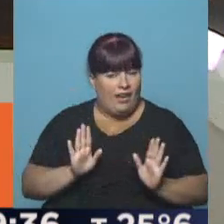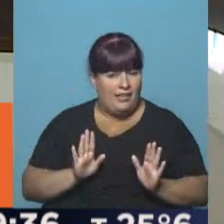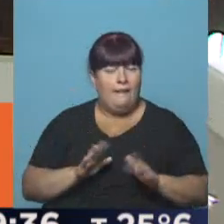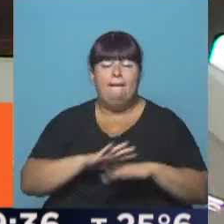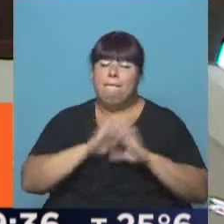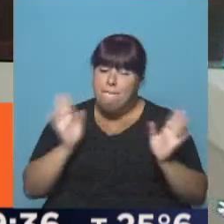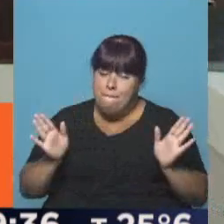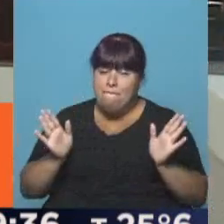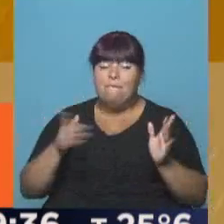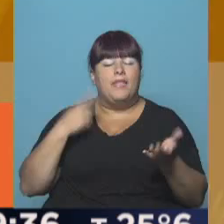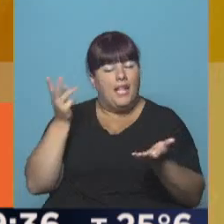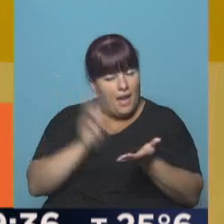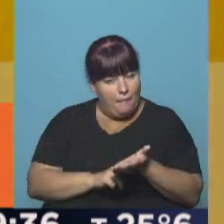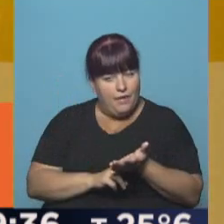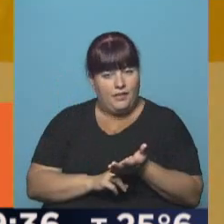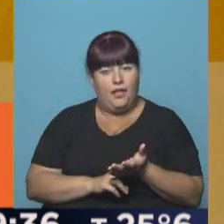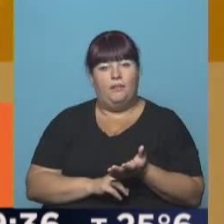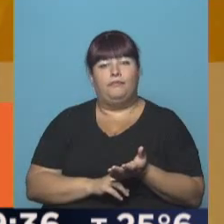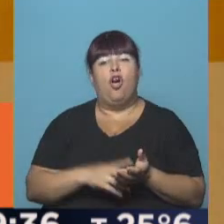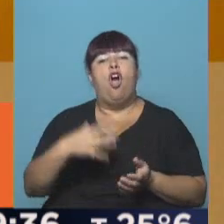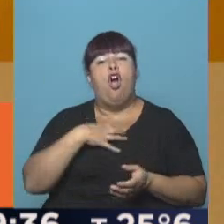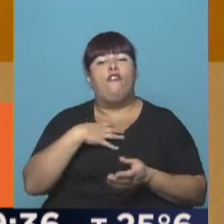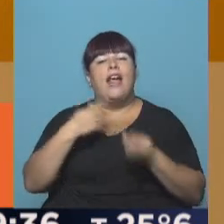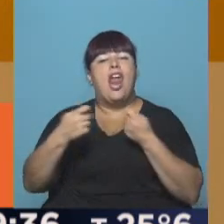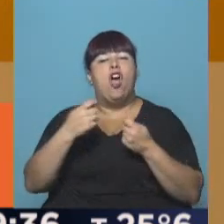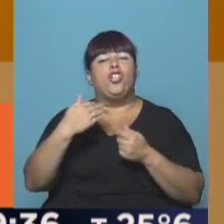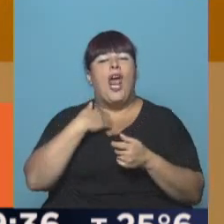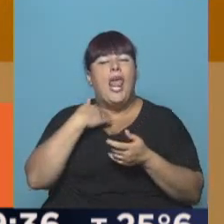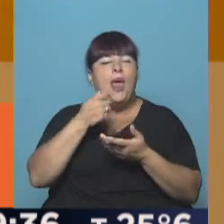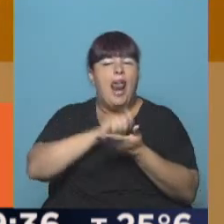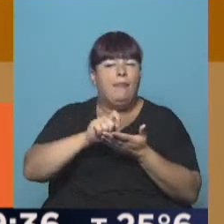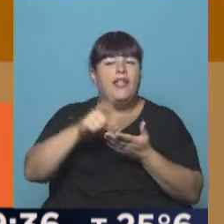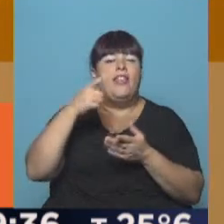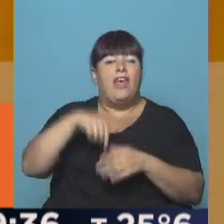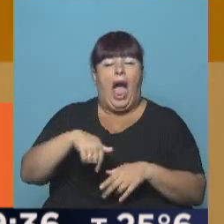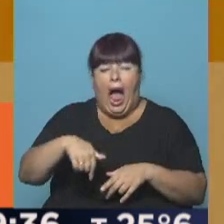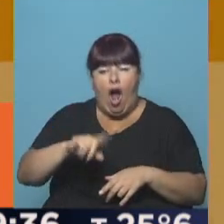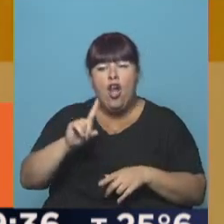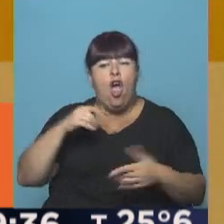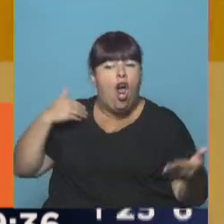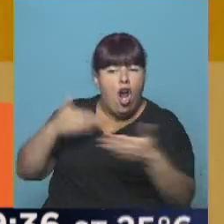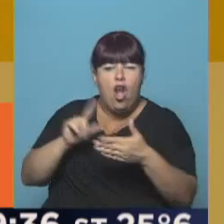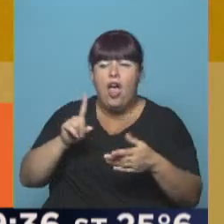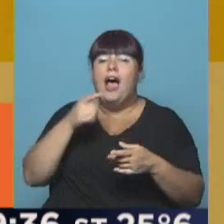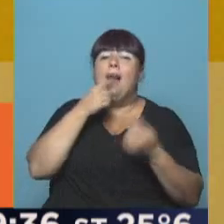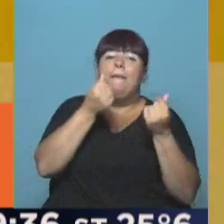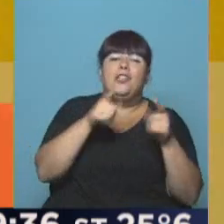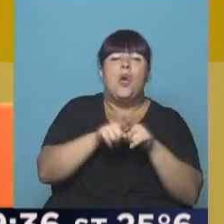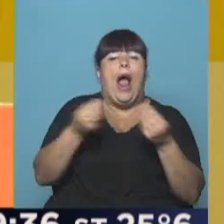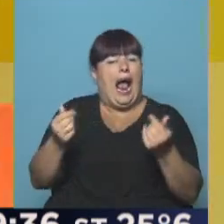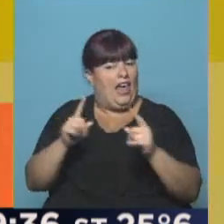entonces insisto confieran en librero barrio ir ahora no siempre no precio no siempre significa